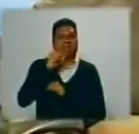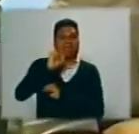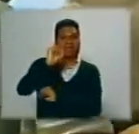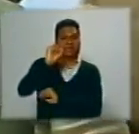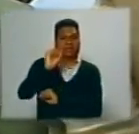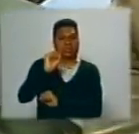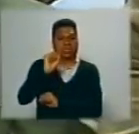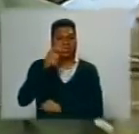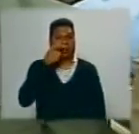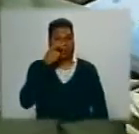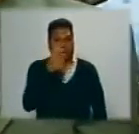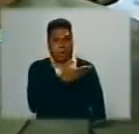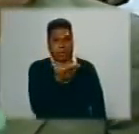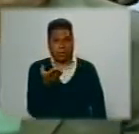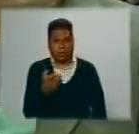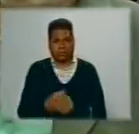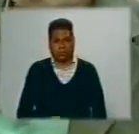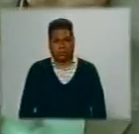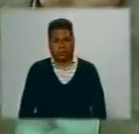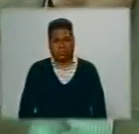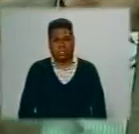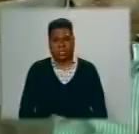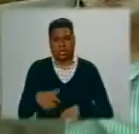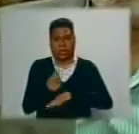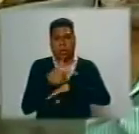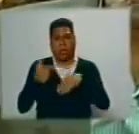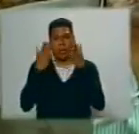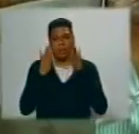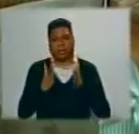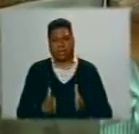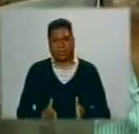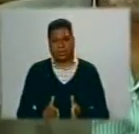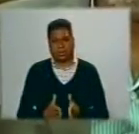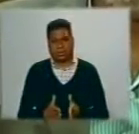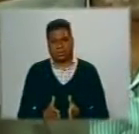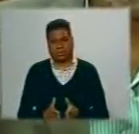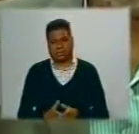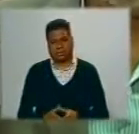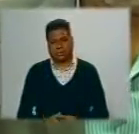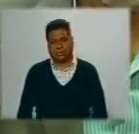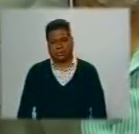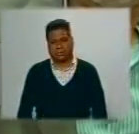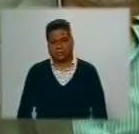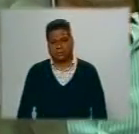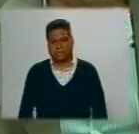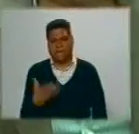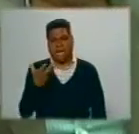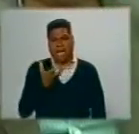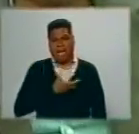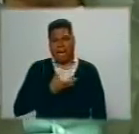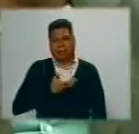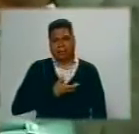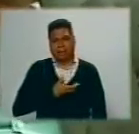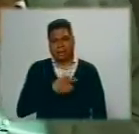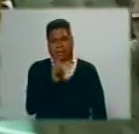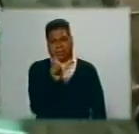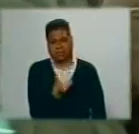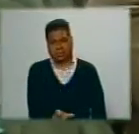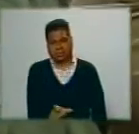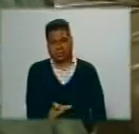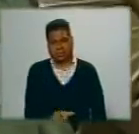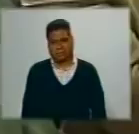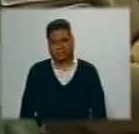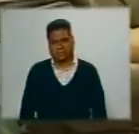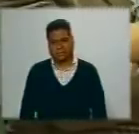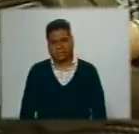Pueblo, las gobernadoras y los gobernadores, las alcaldesas y los alcaldes,